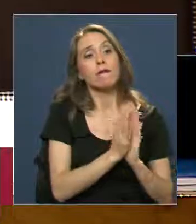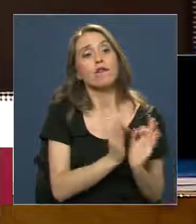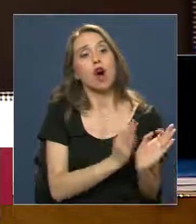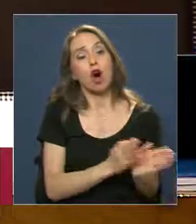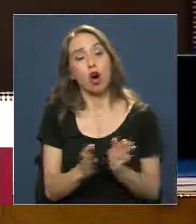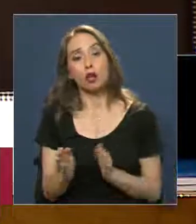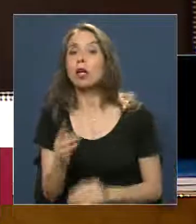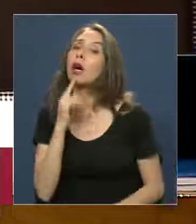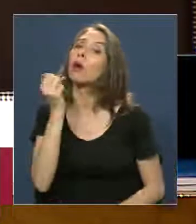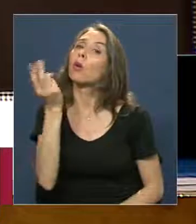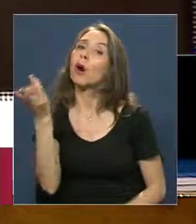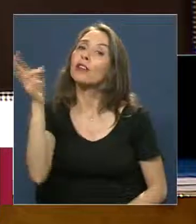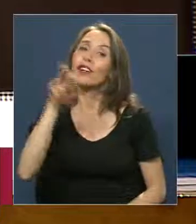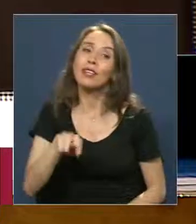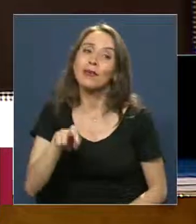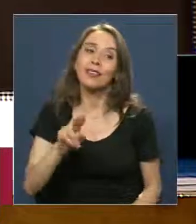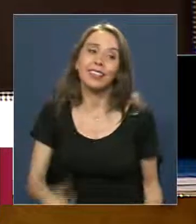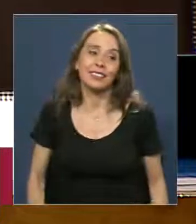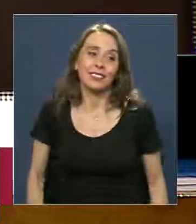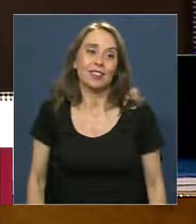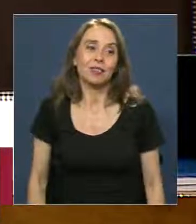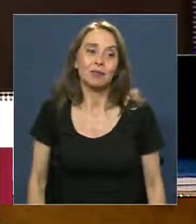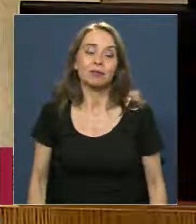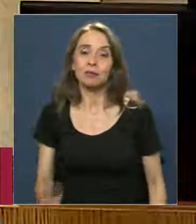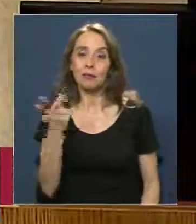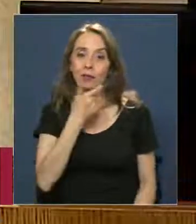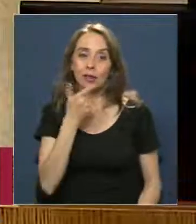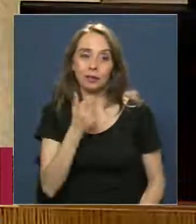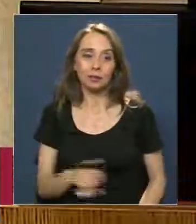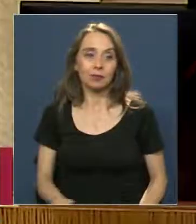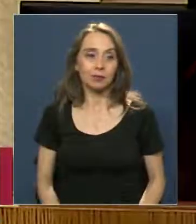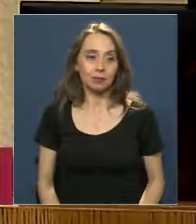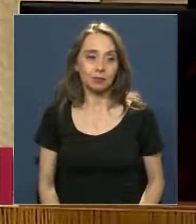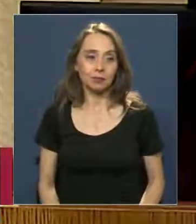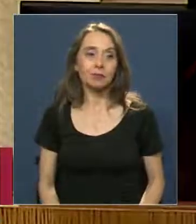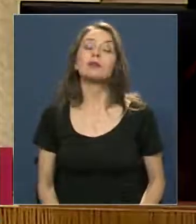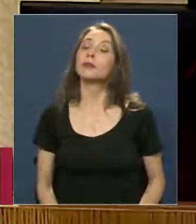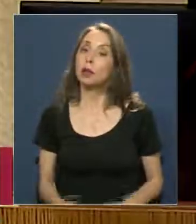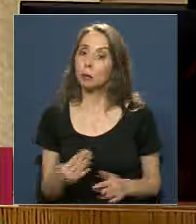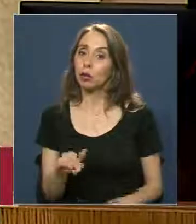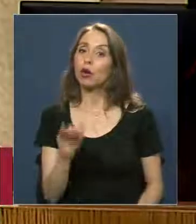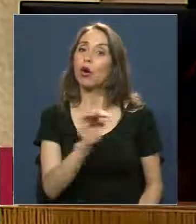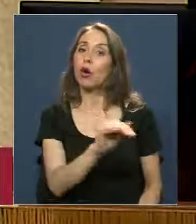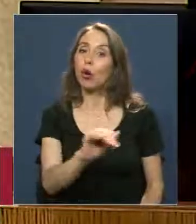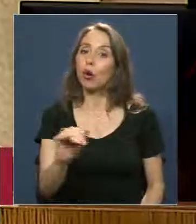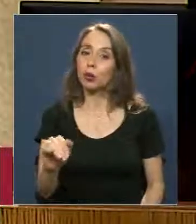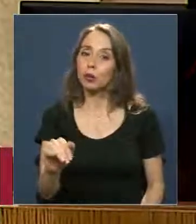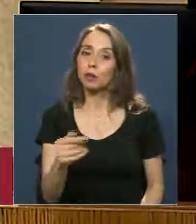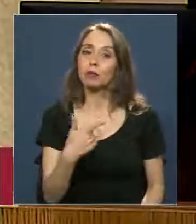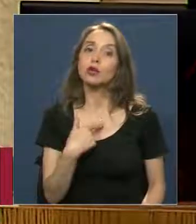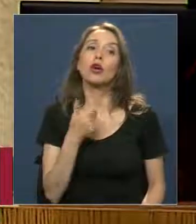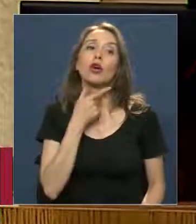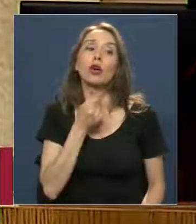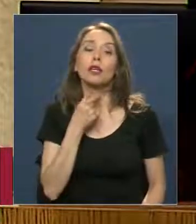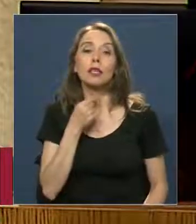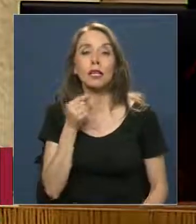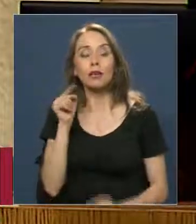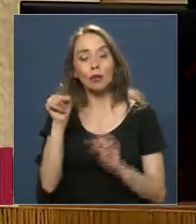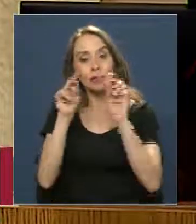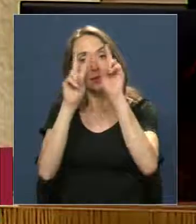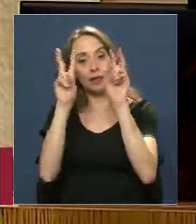lo... ¿Cuánto es para repetirlo yo, no? ¿No? Ya. Ya. Oye, yo quiero llegar a ese